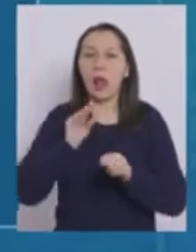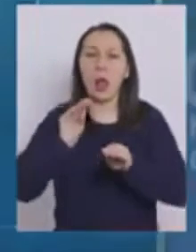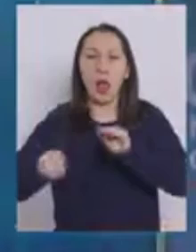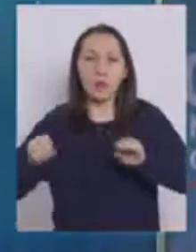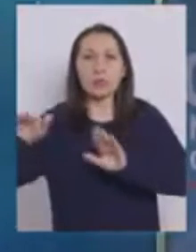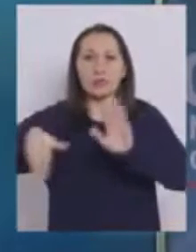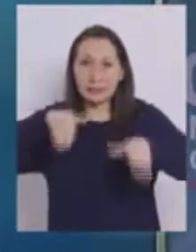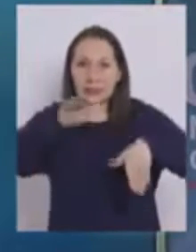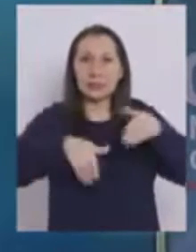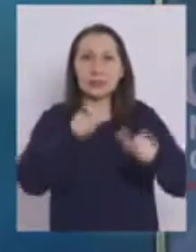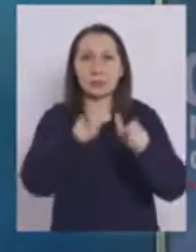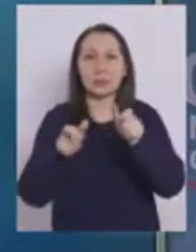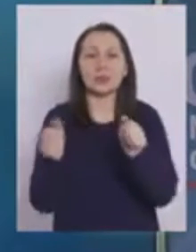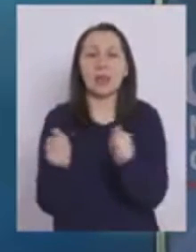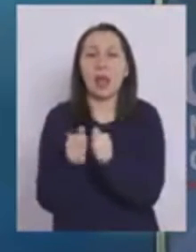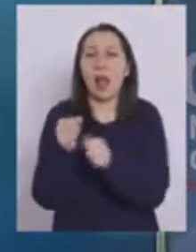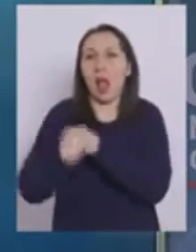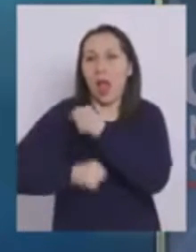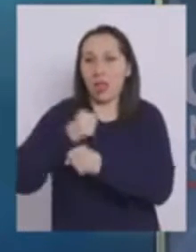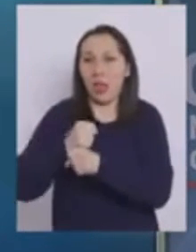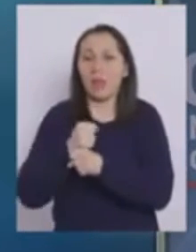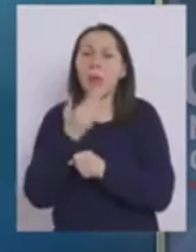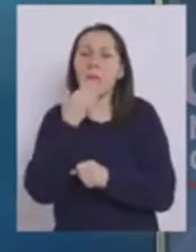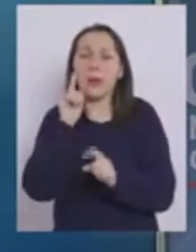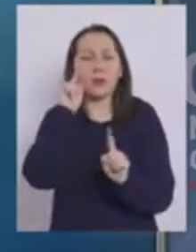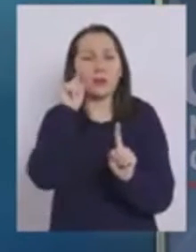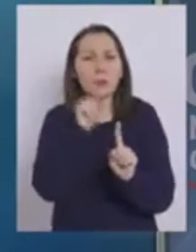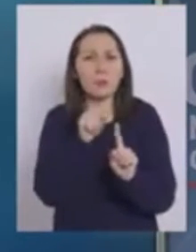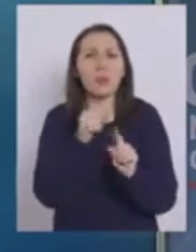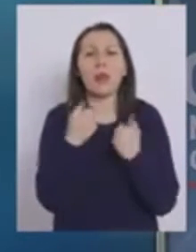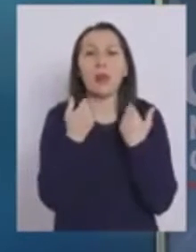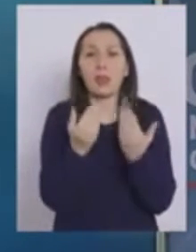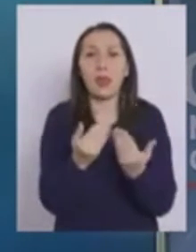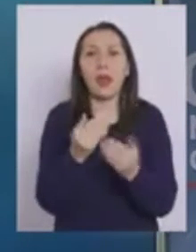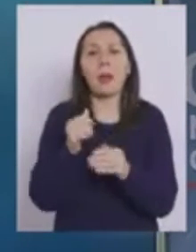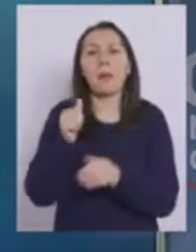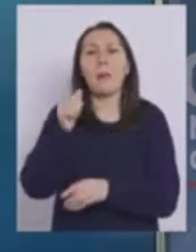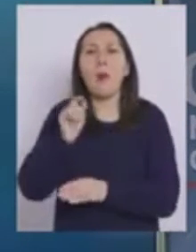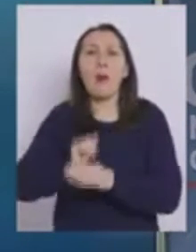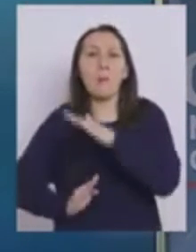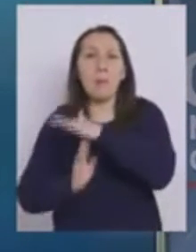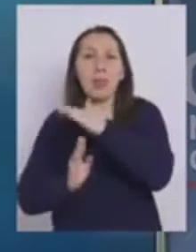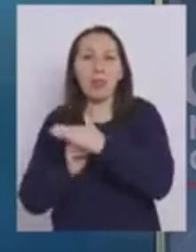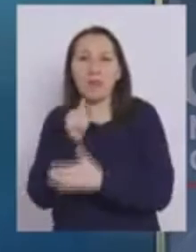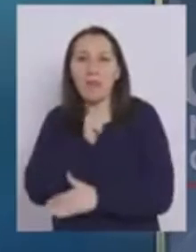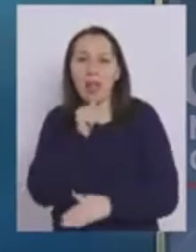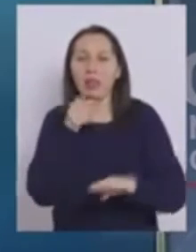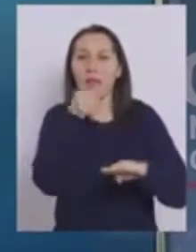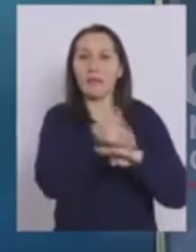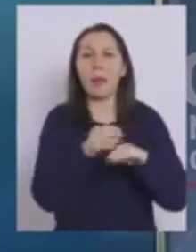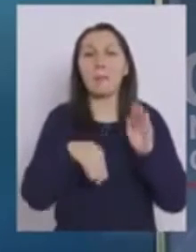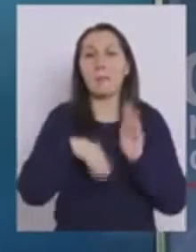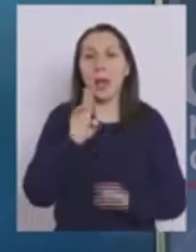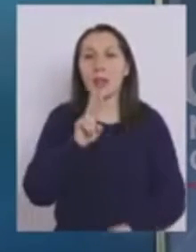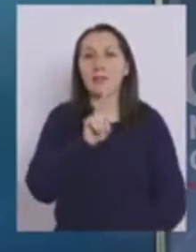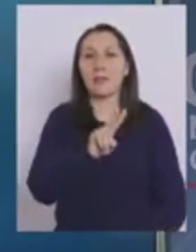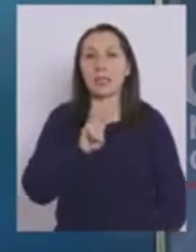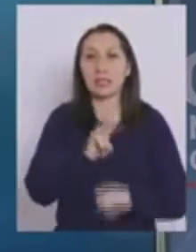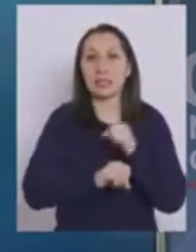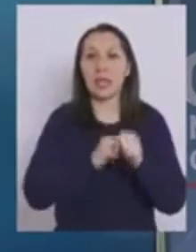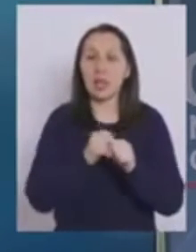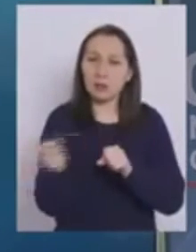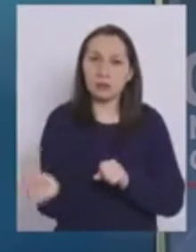a ese grupo etario y vamos a privilegiar la vacunación de los rezagados, todas las personas mayores de 23